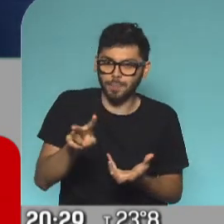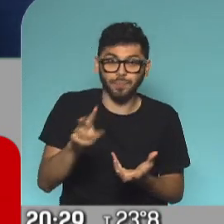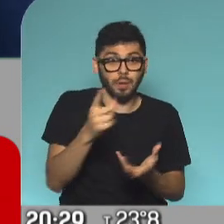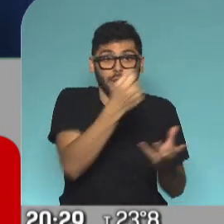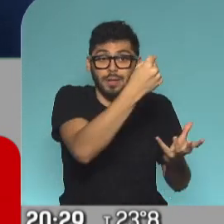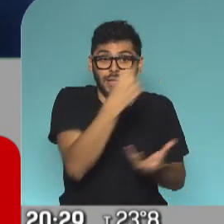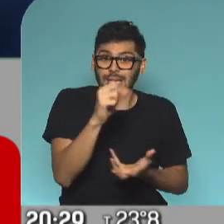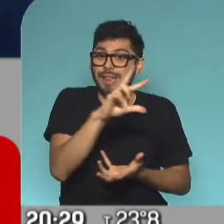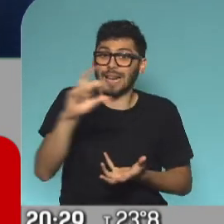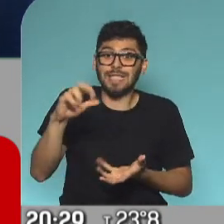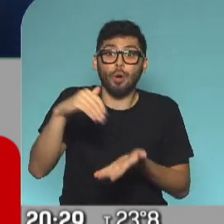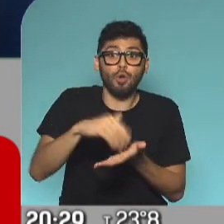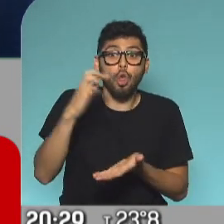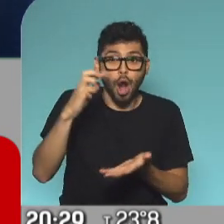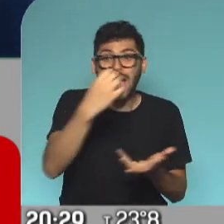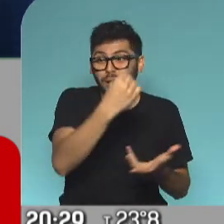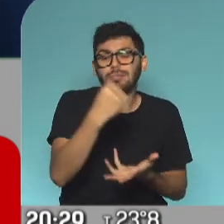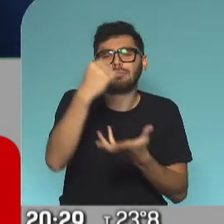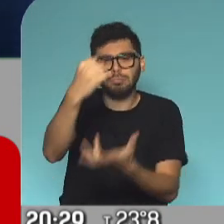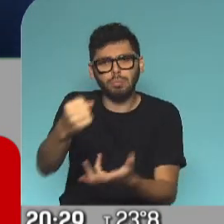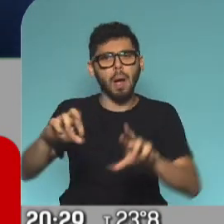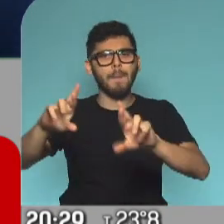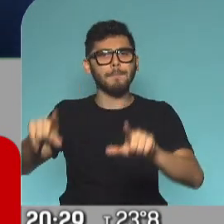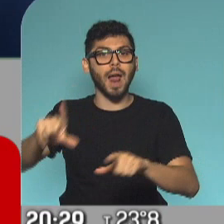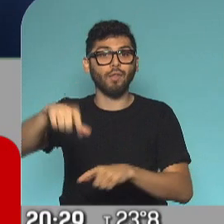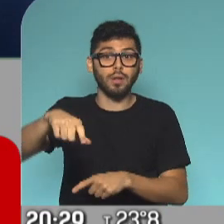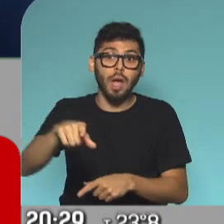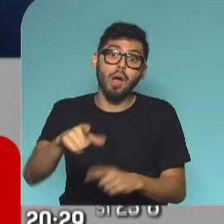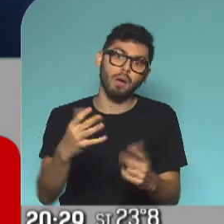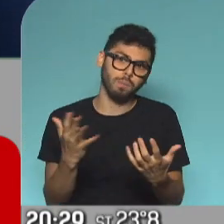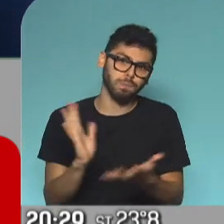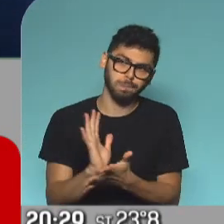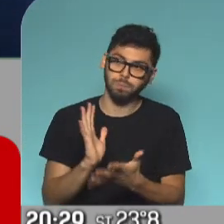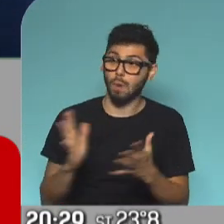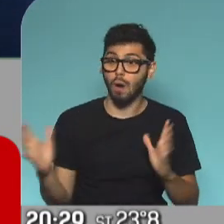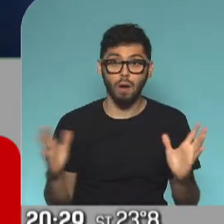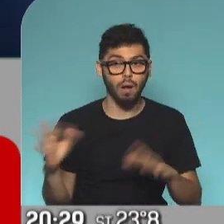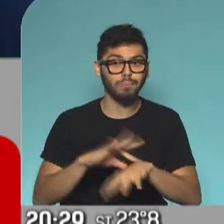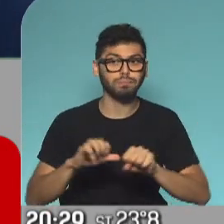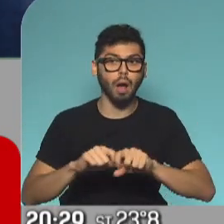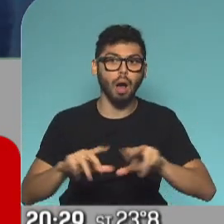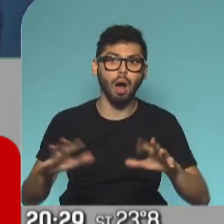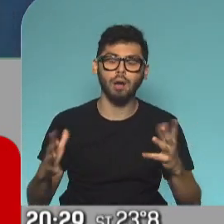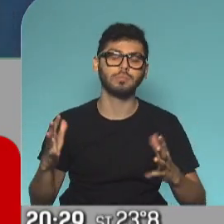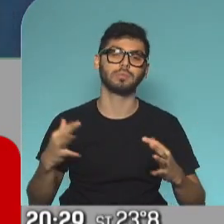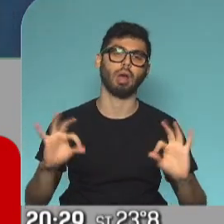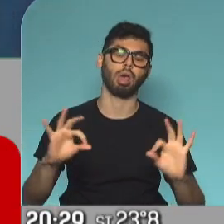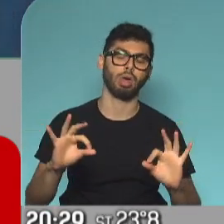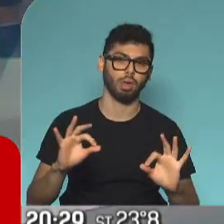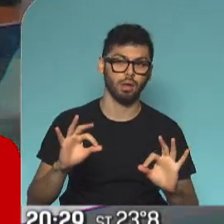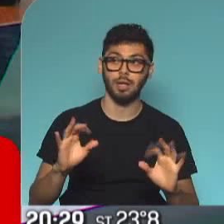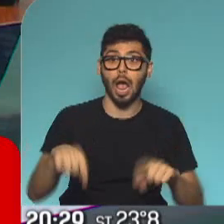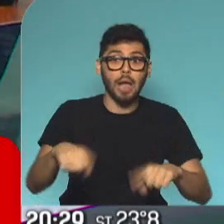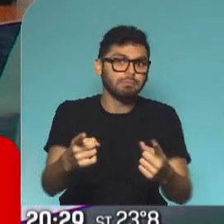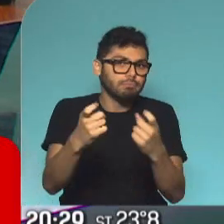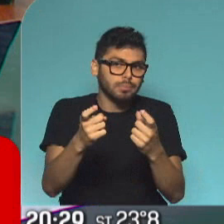este plan de inversión que básicamente fue un salvataje, ¿no? En el Totalmente. Medio de la pandemia. Y que sigue siendo igual de